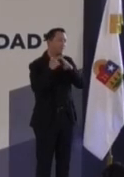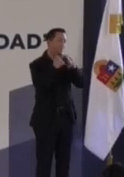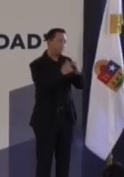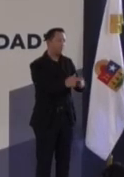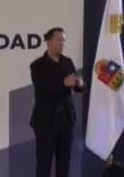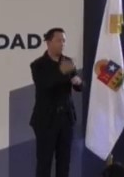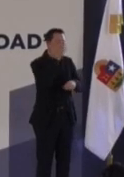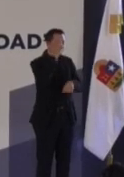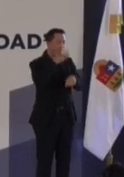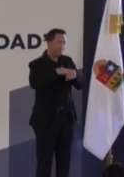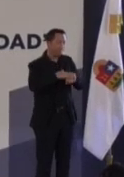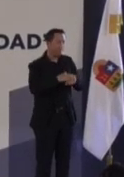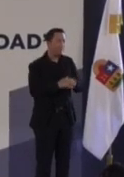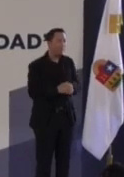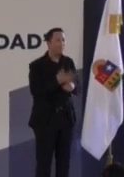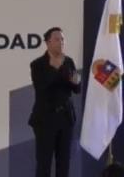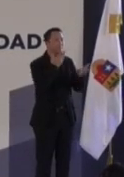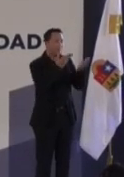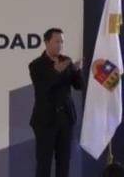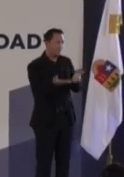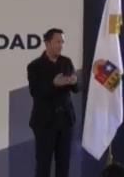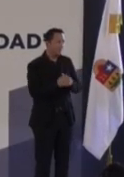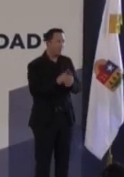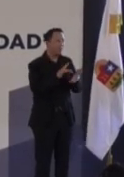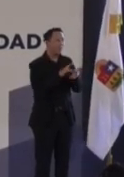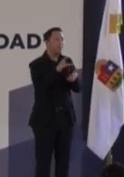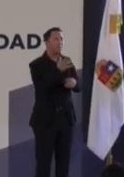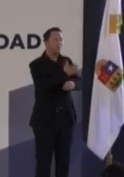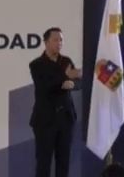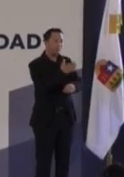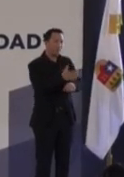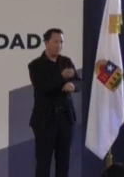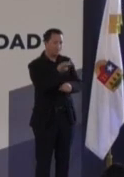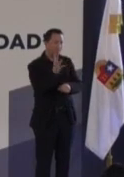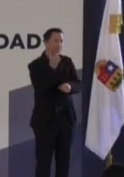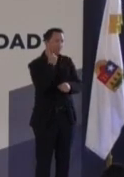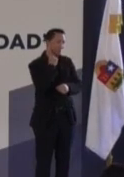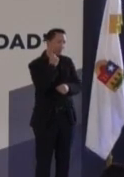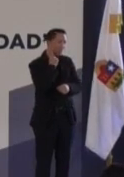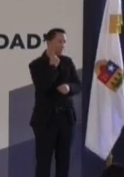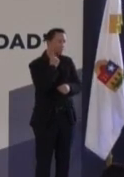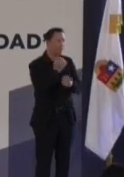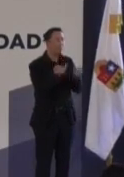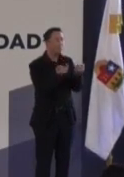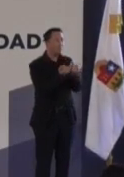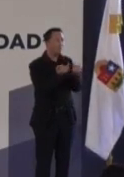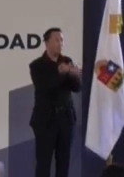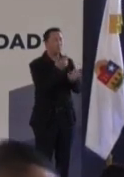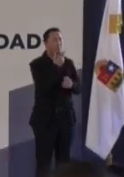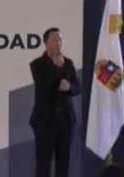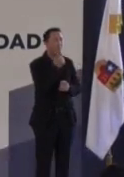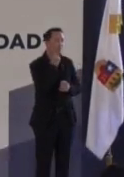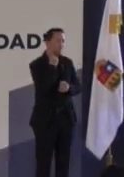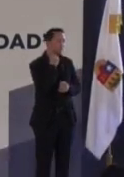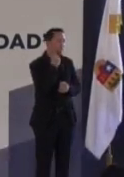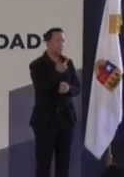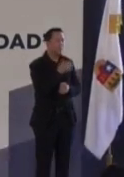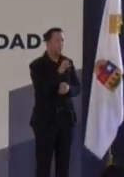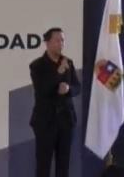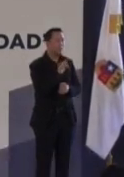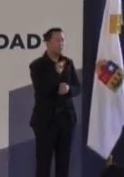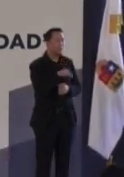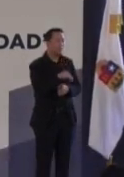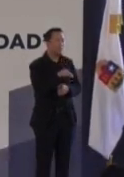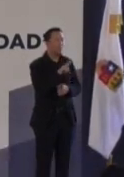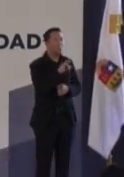nuevamente. Agradezco a mis compañeros diputados que hoy se encuentran, especialmente al diputado Hernán Villatoro, que hizo el